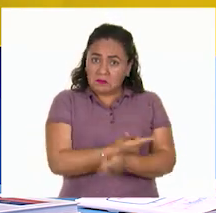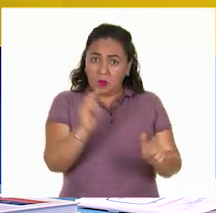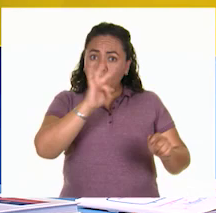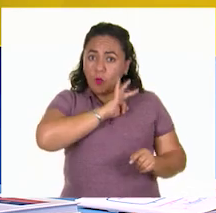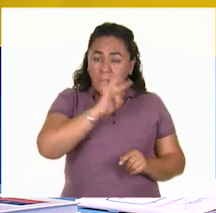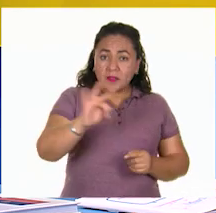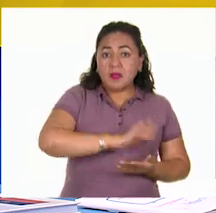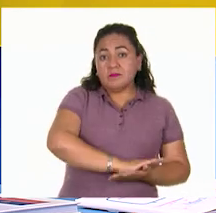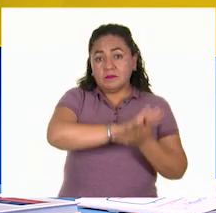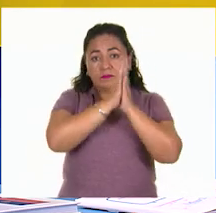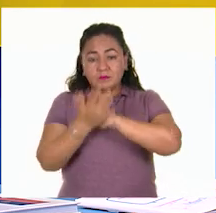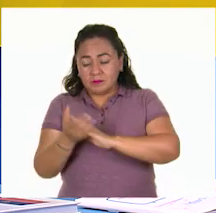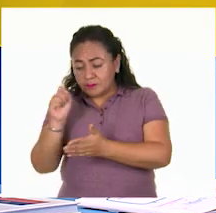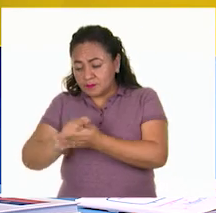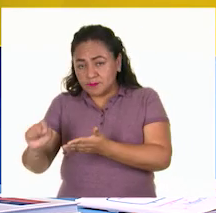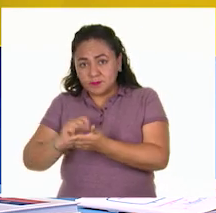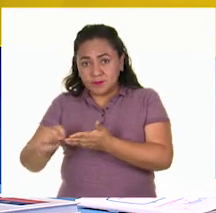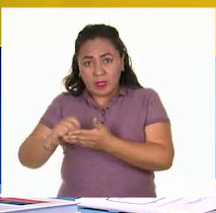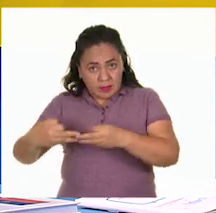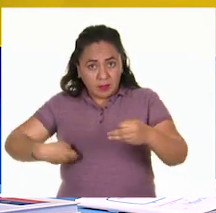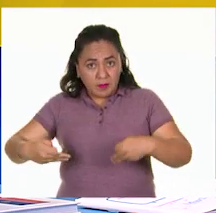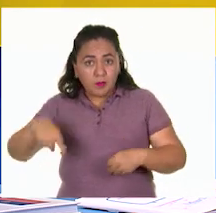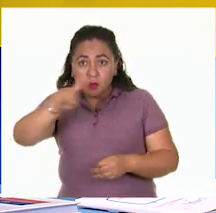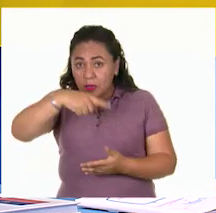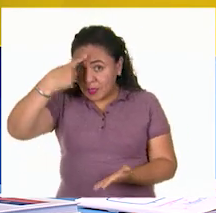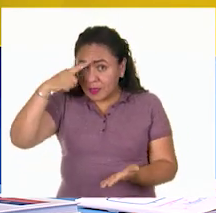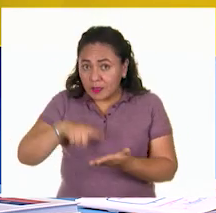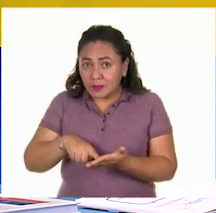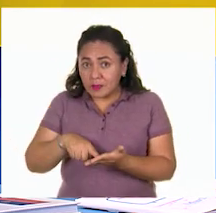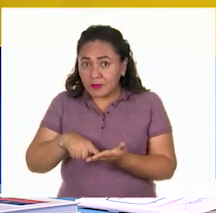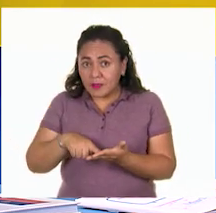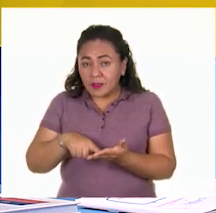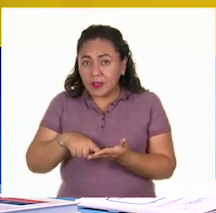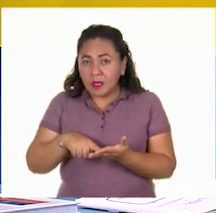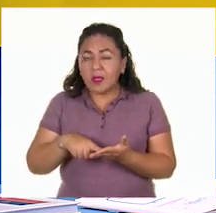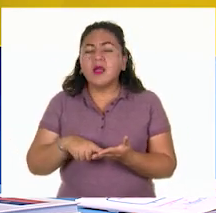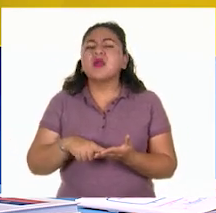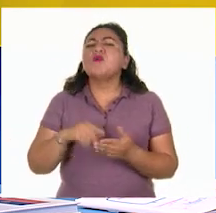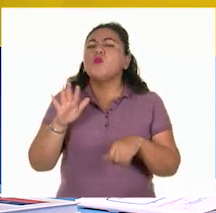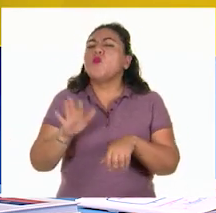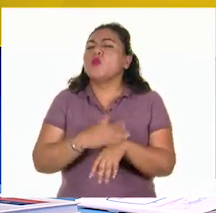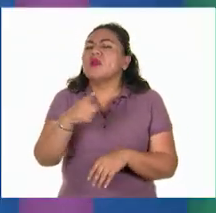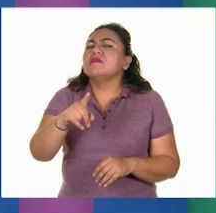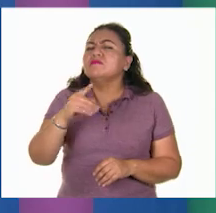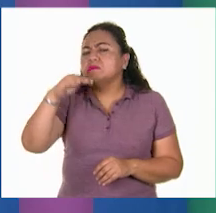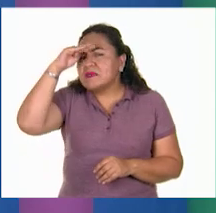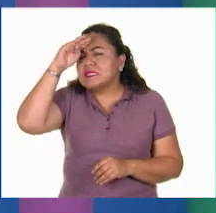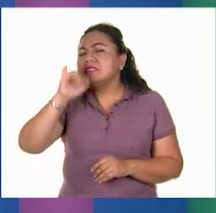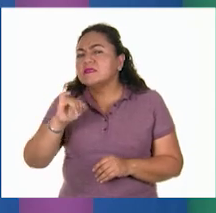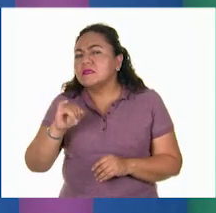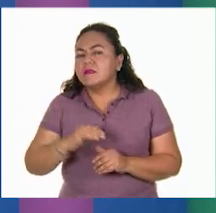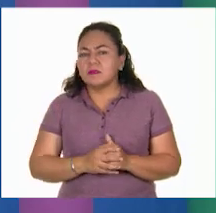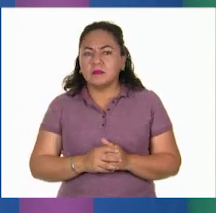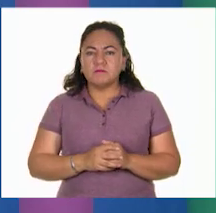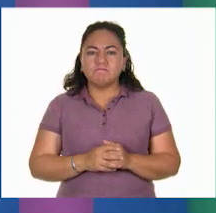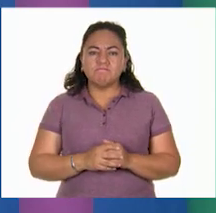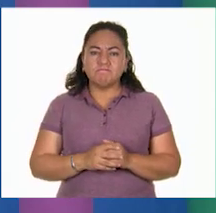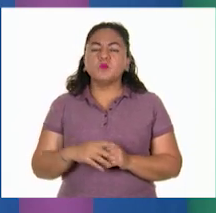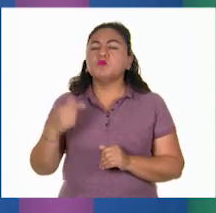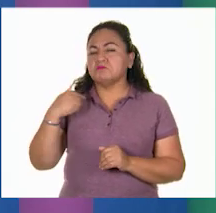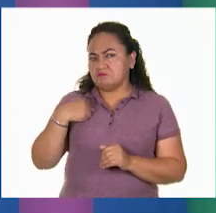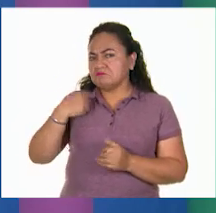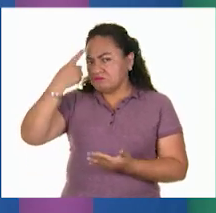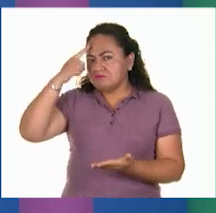ser adaptado a una obra teatral? ¿Y por qué lo piensan así? Yo creo que